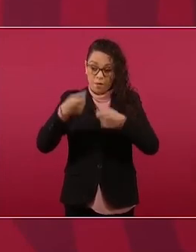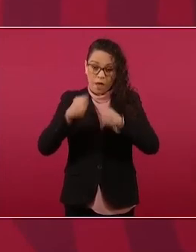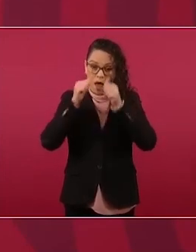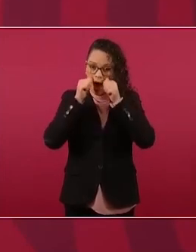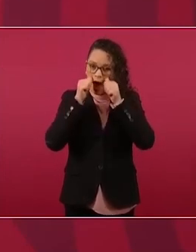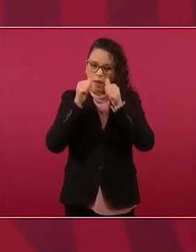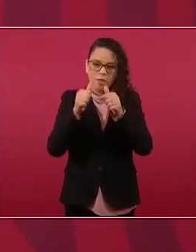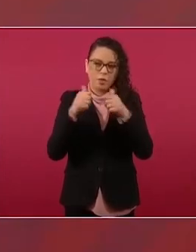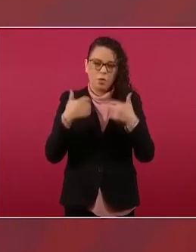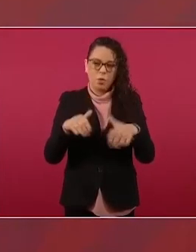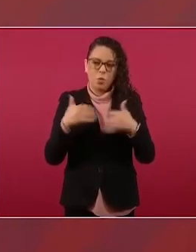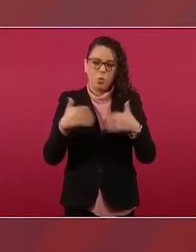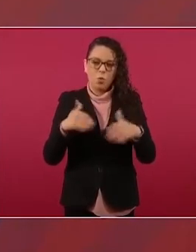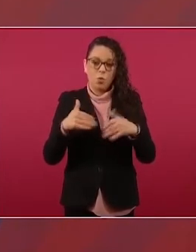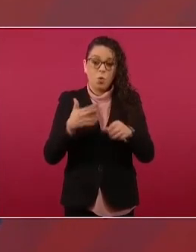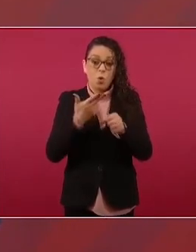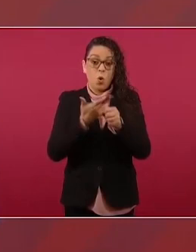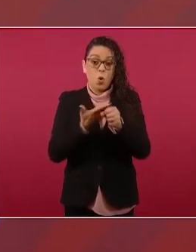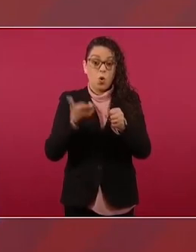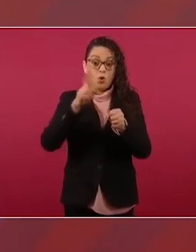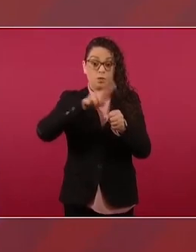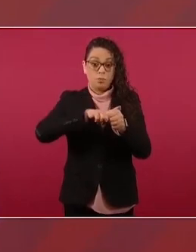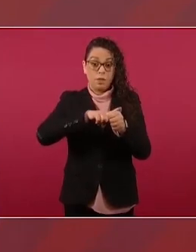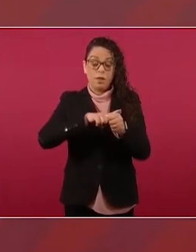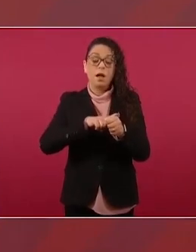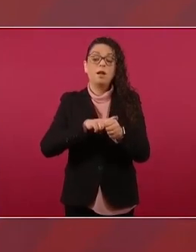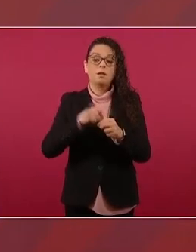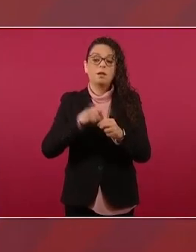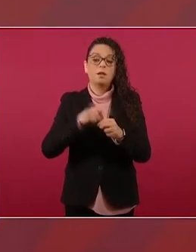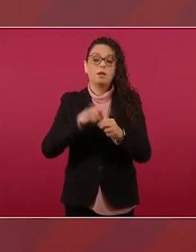hospitales de segundo nivel,